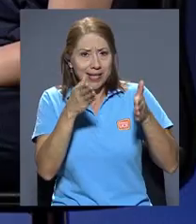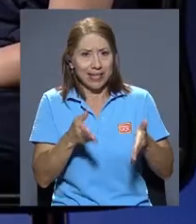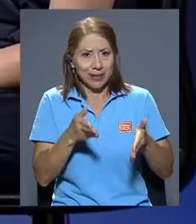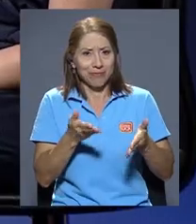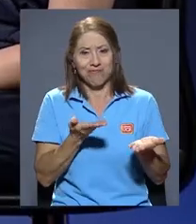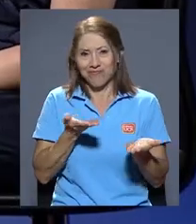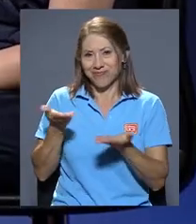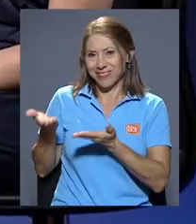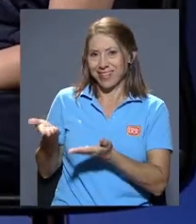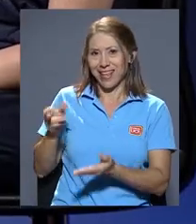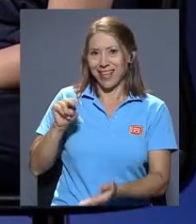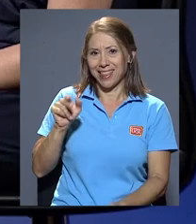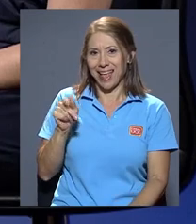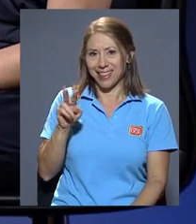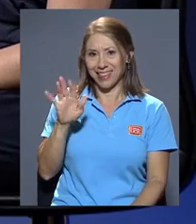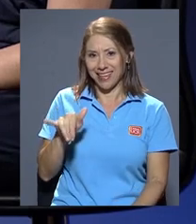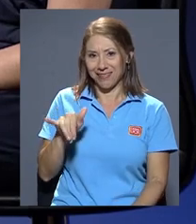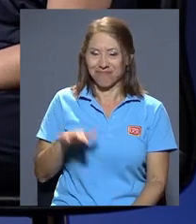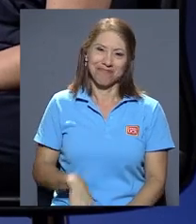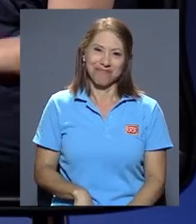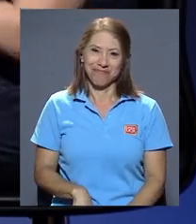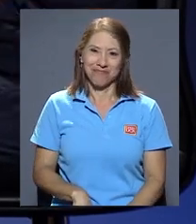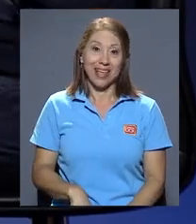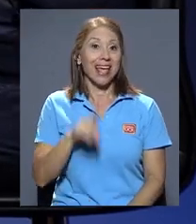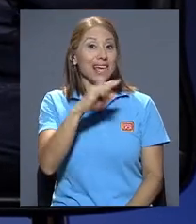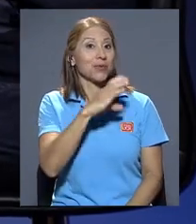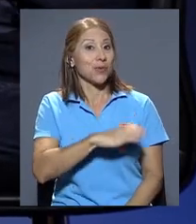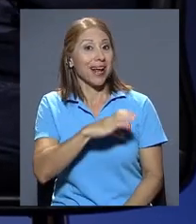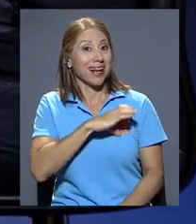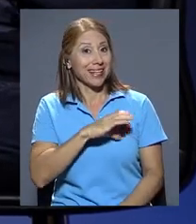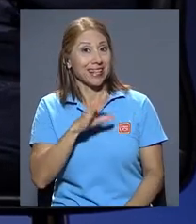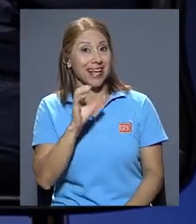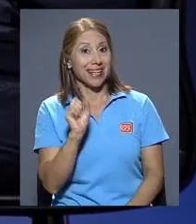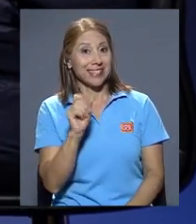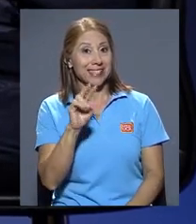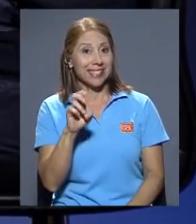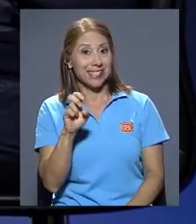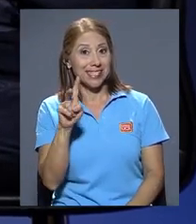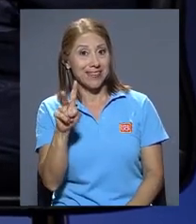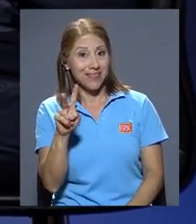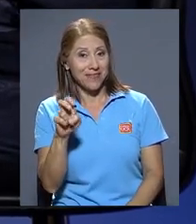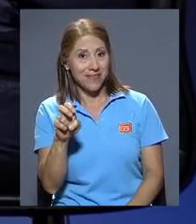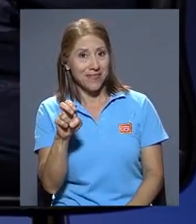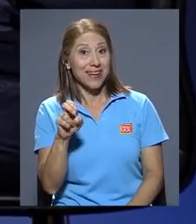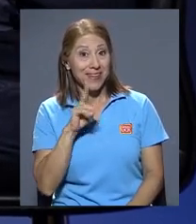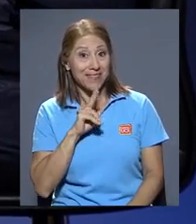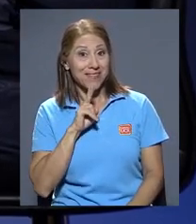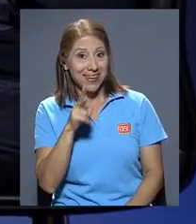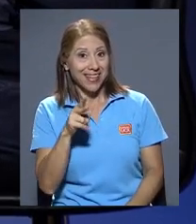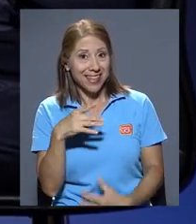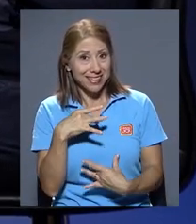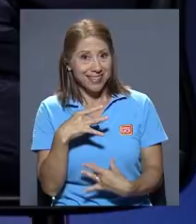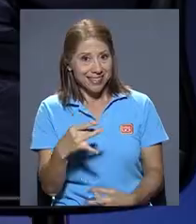esta oportunidad Nati. Bueno, y es una característica de don Steve muy interesante, ¿verdad? Como tiene